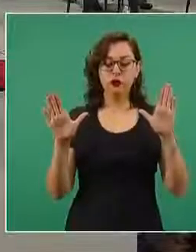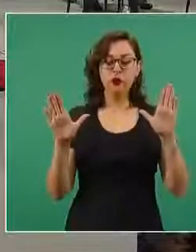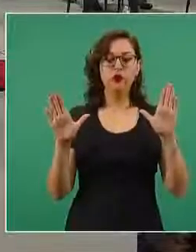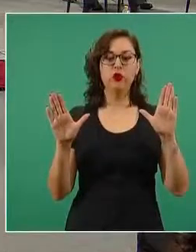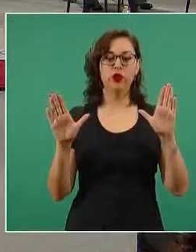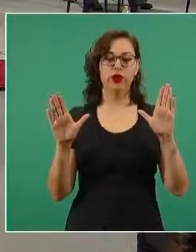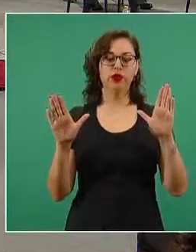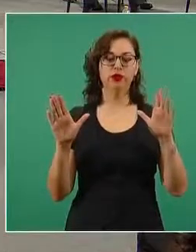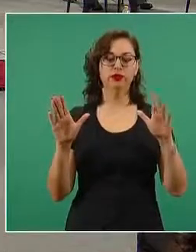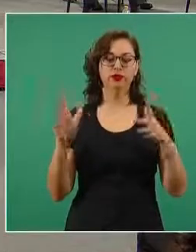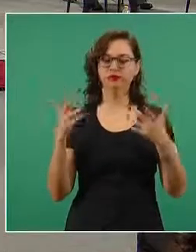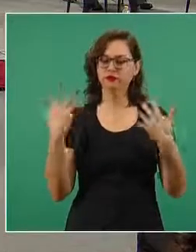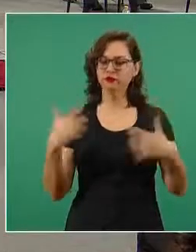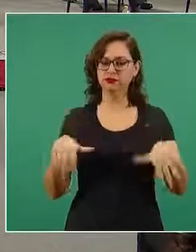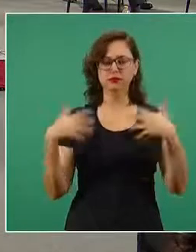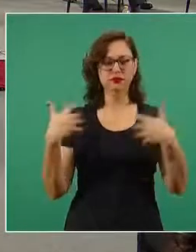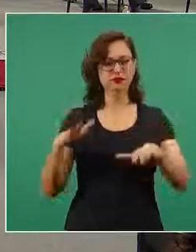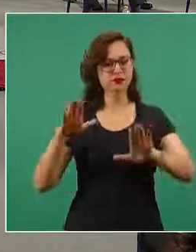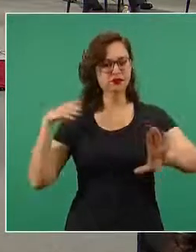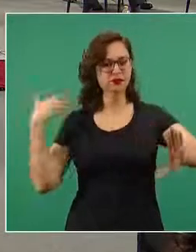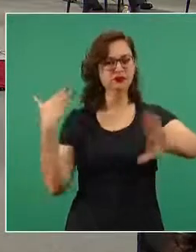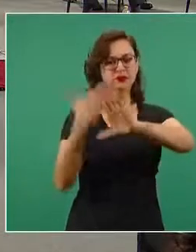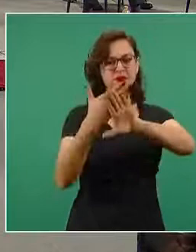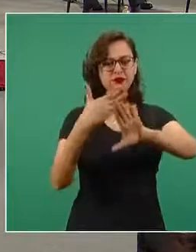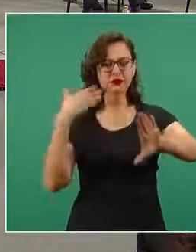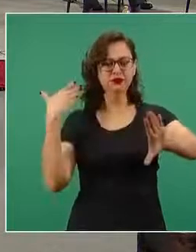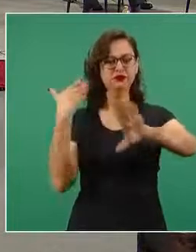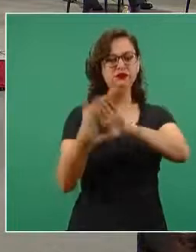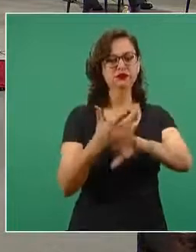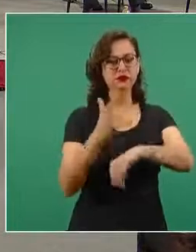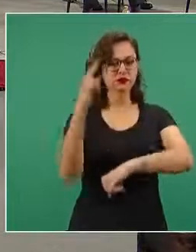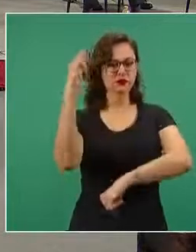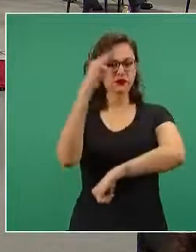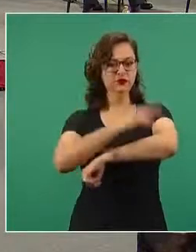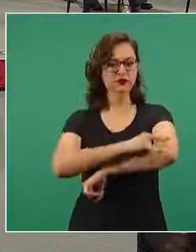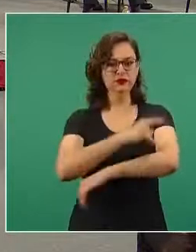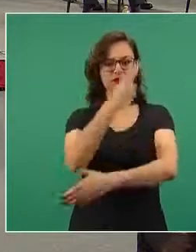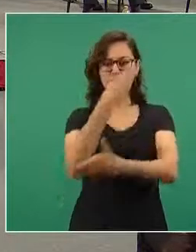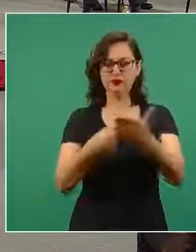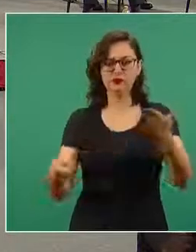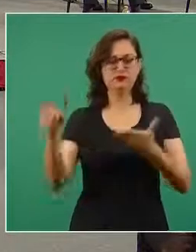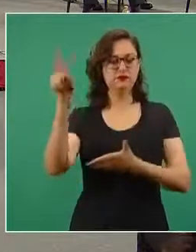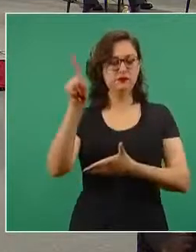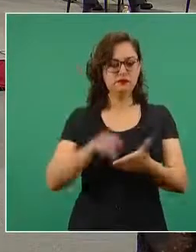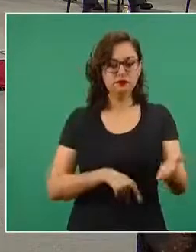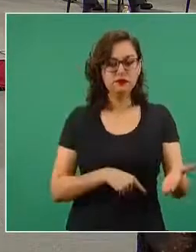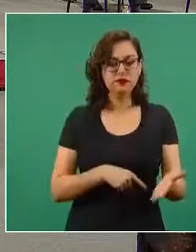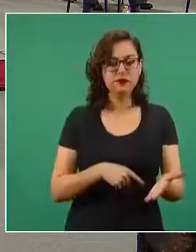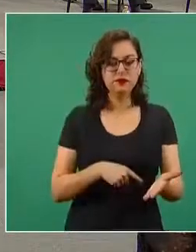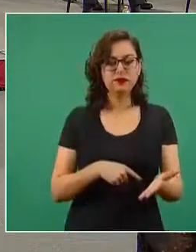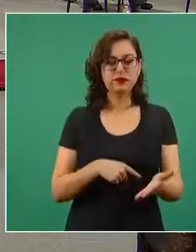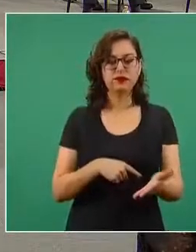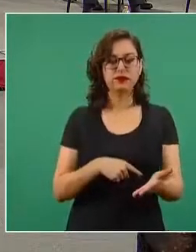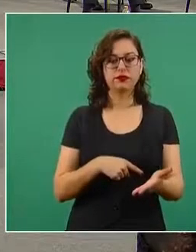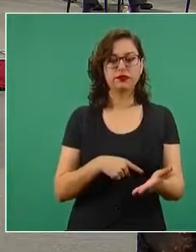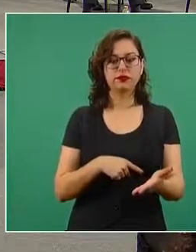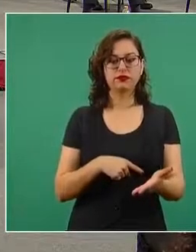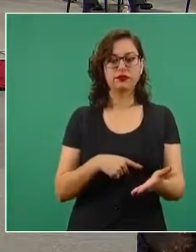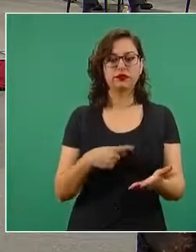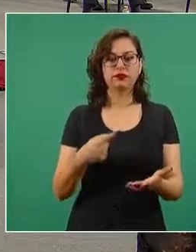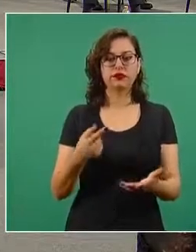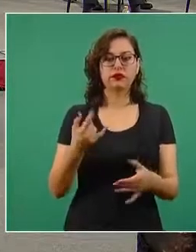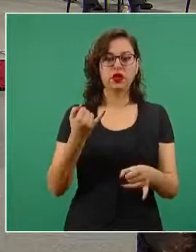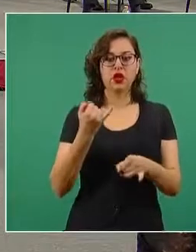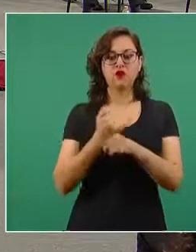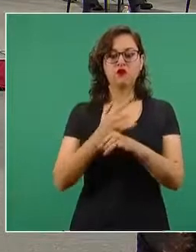se lanzó con todo de que la cancelación del aeropuerto por un